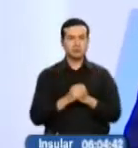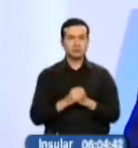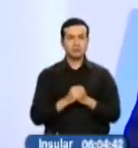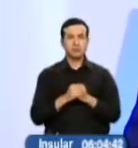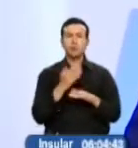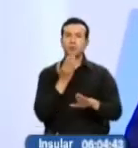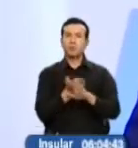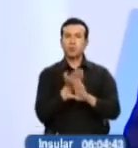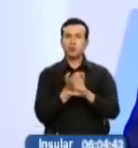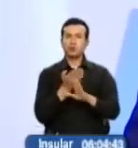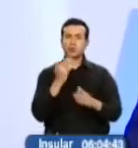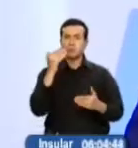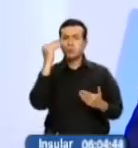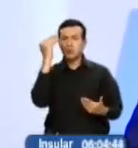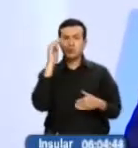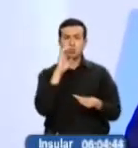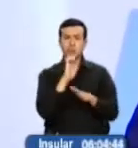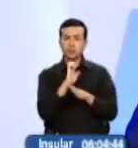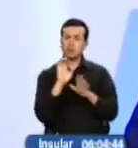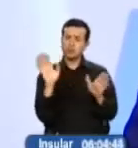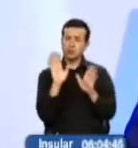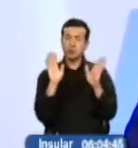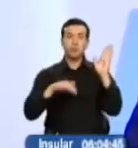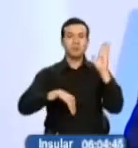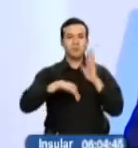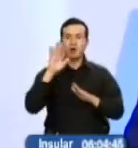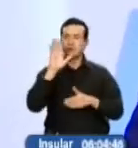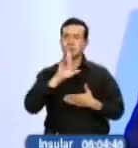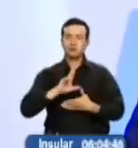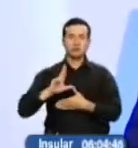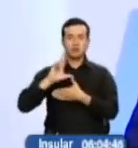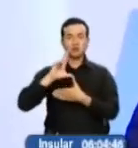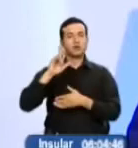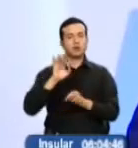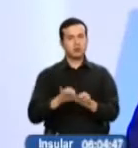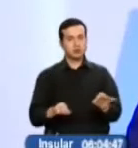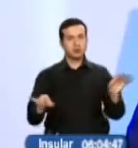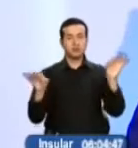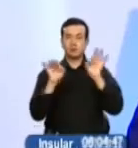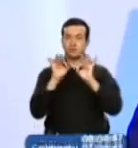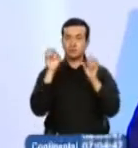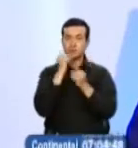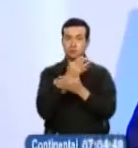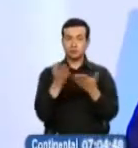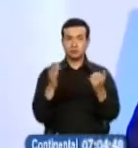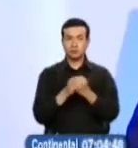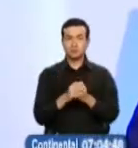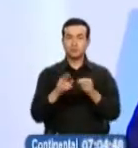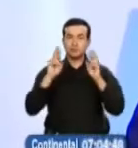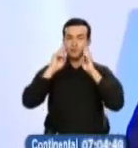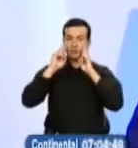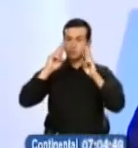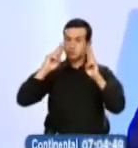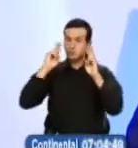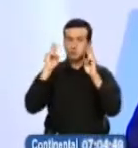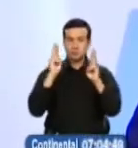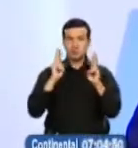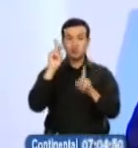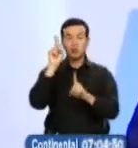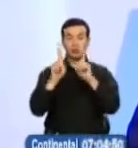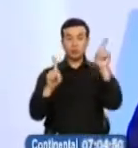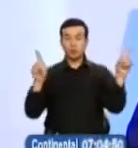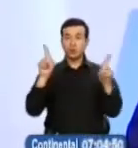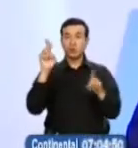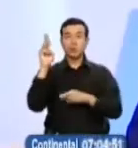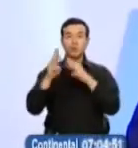de las propuestas políticas en el Ecuador, sino de Latinoamérica. Creo que eso es fundamental señalar. Hay un reconocimiento en varias